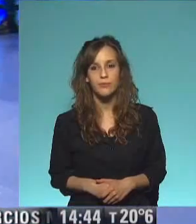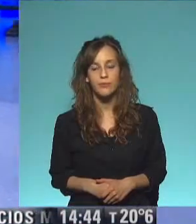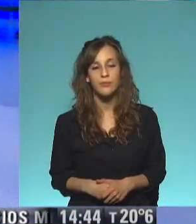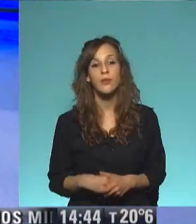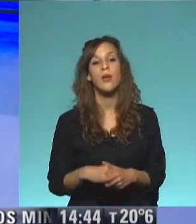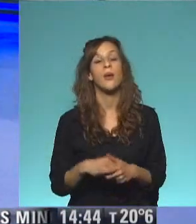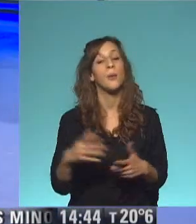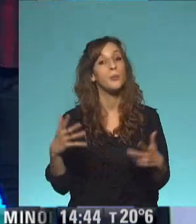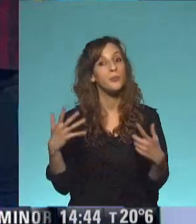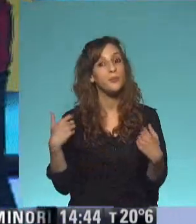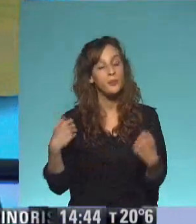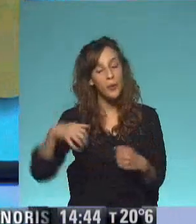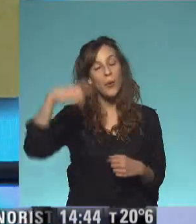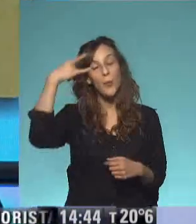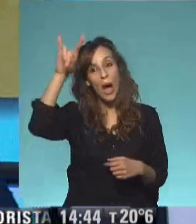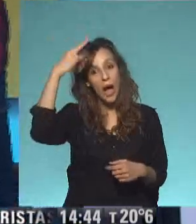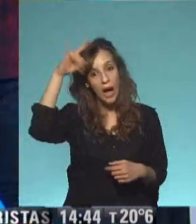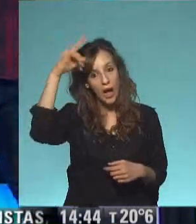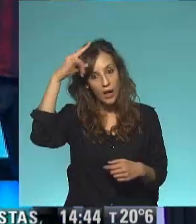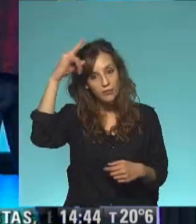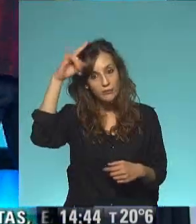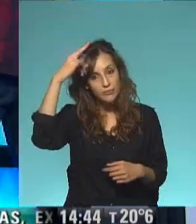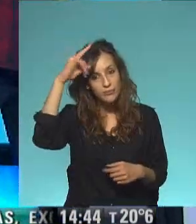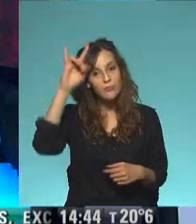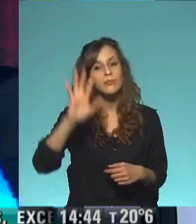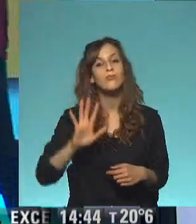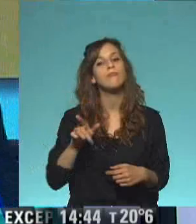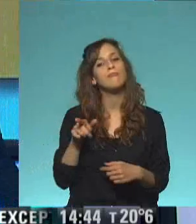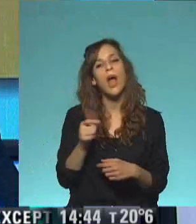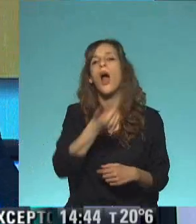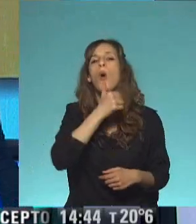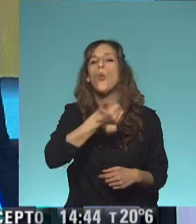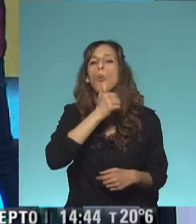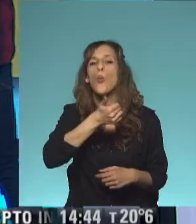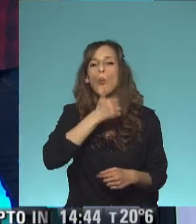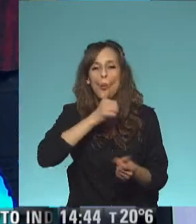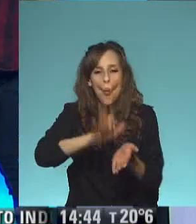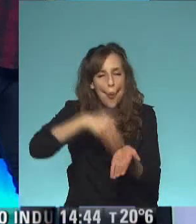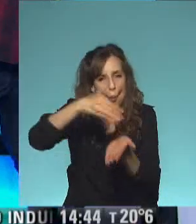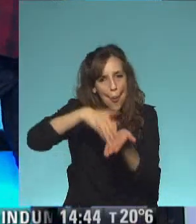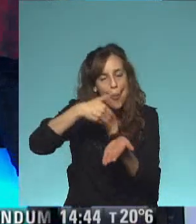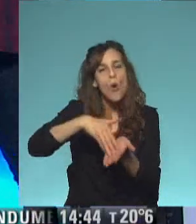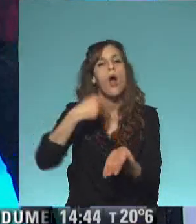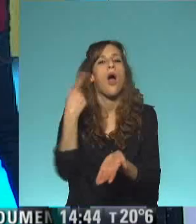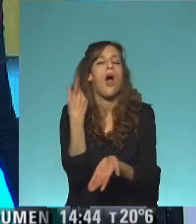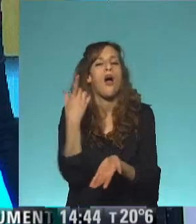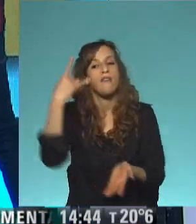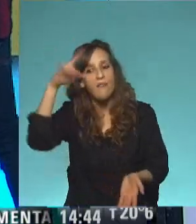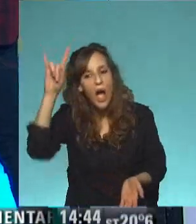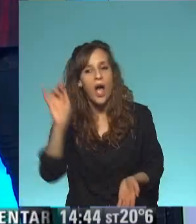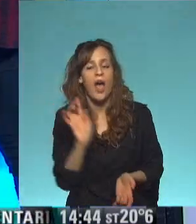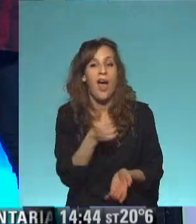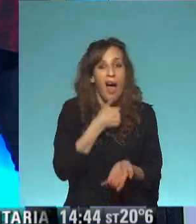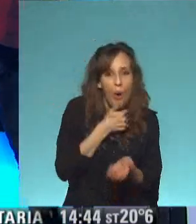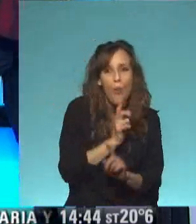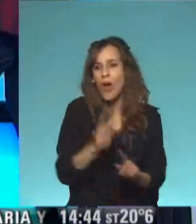que llamar a la vaca para que tome el agua. La vaca no quiere tomar el agua. El agua no